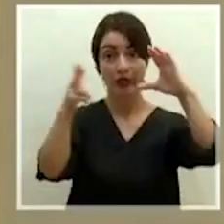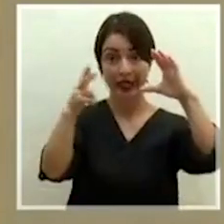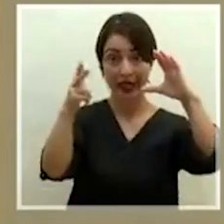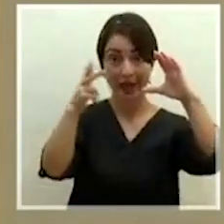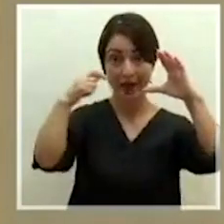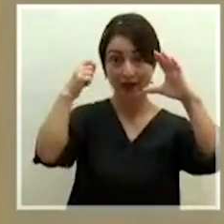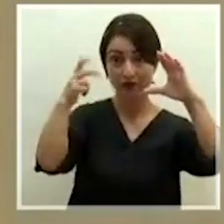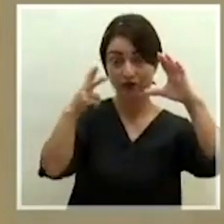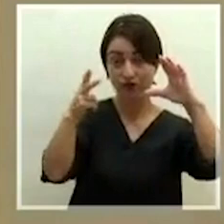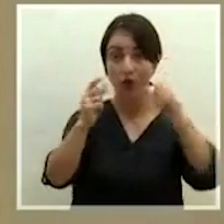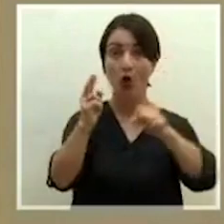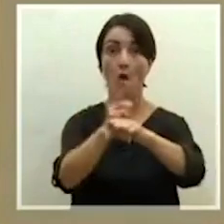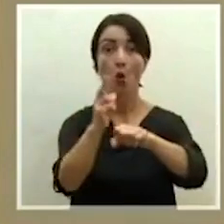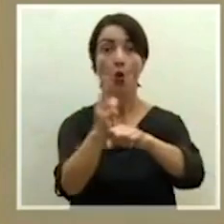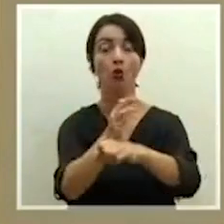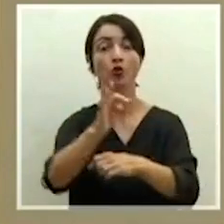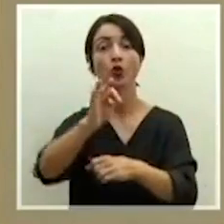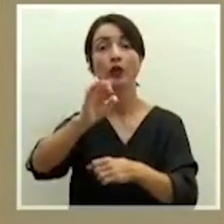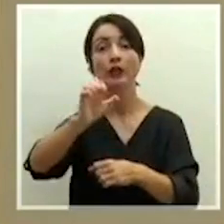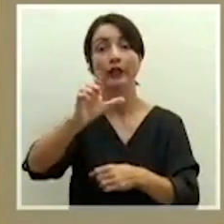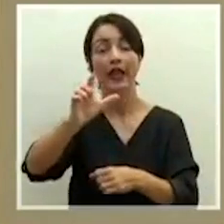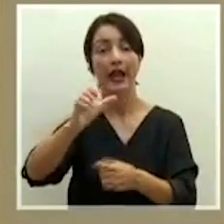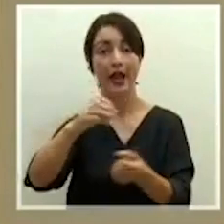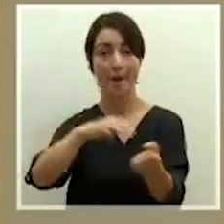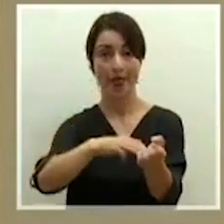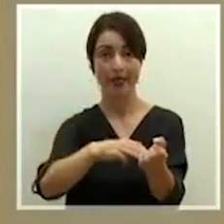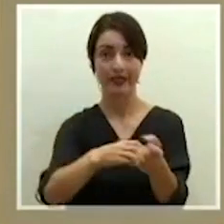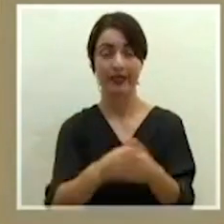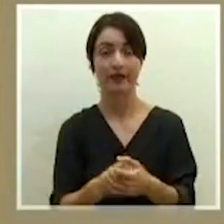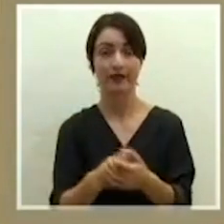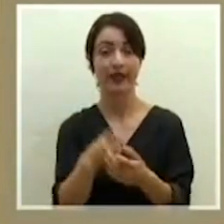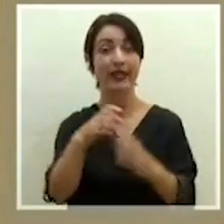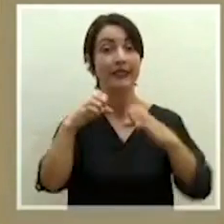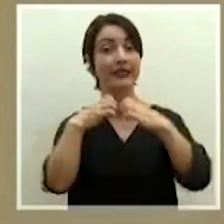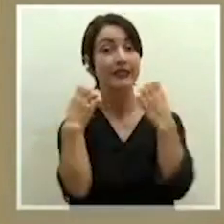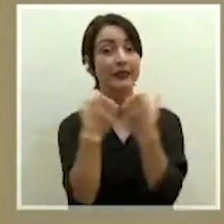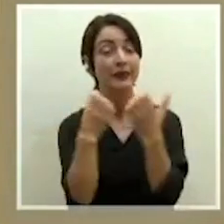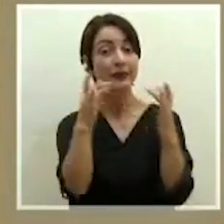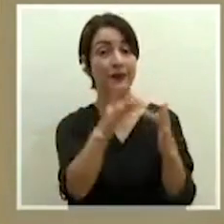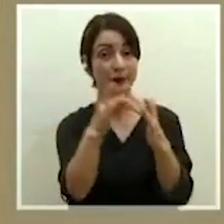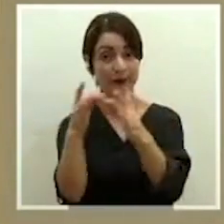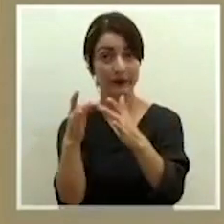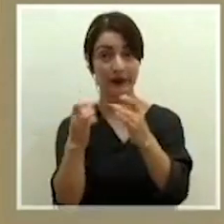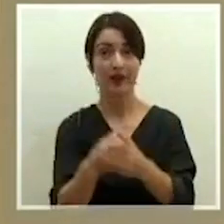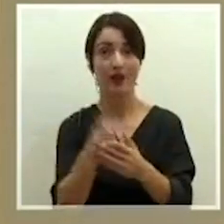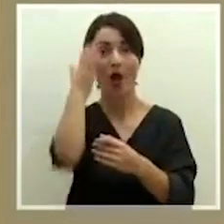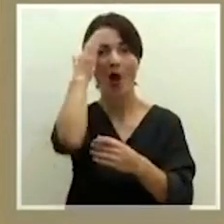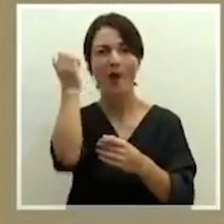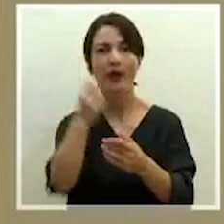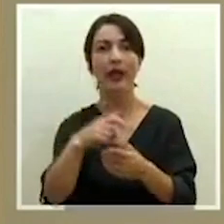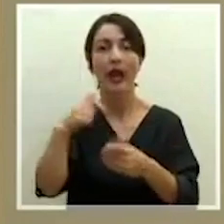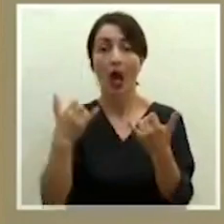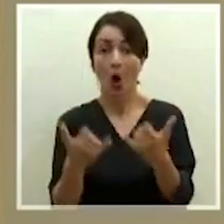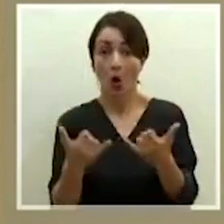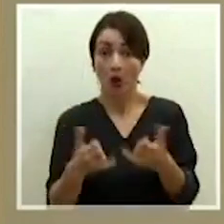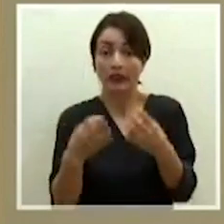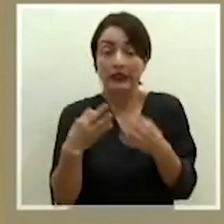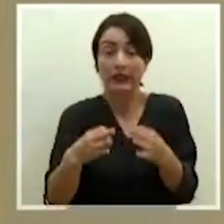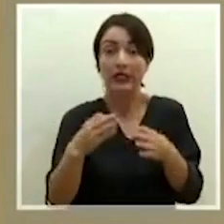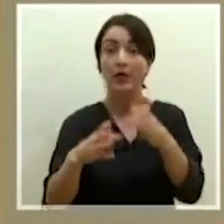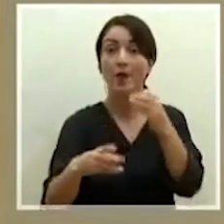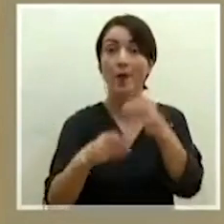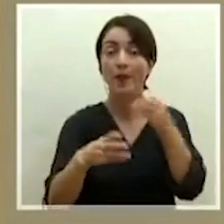para uso en telemedicina. Este tipo de equipo es estratégico en estos momentos porque estamos tratando de hacer más y